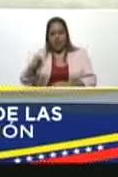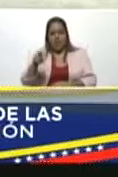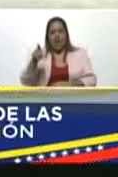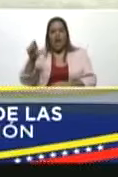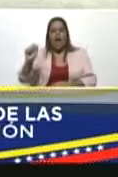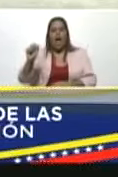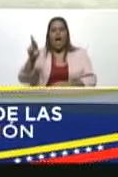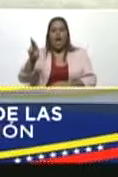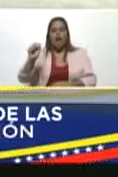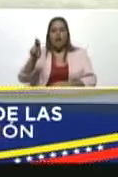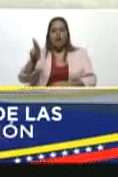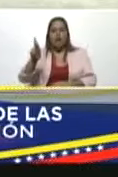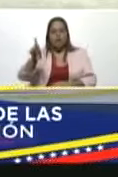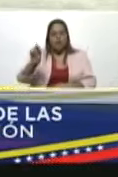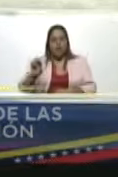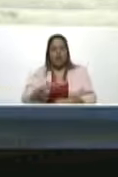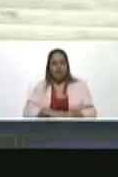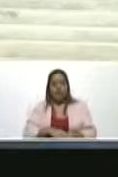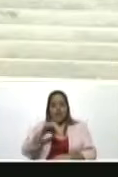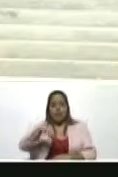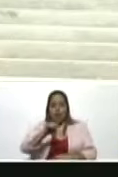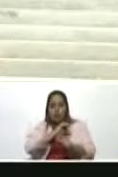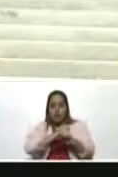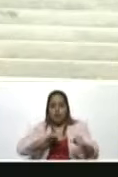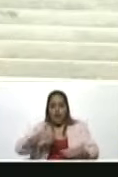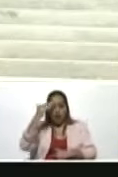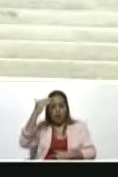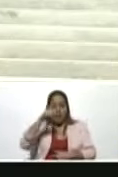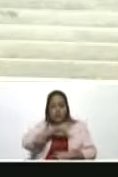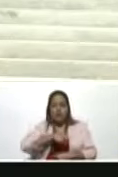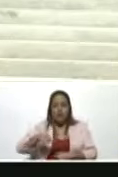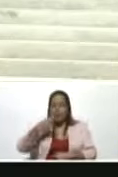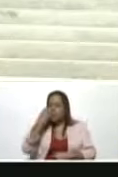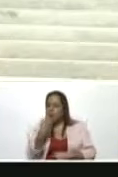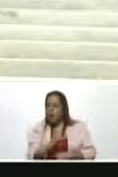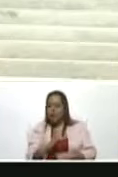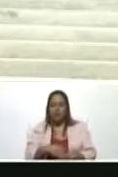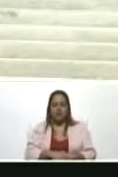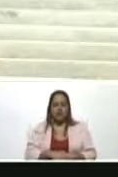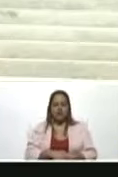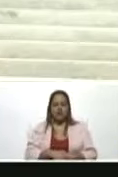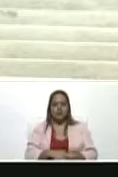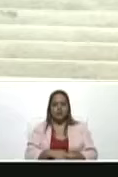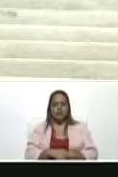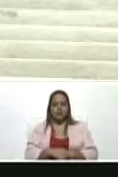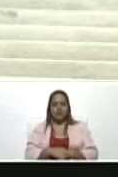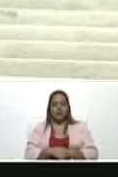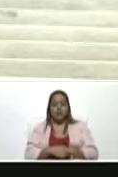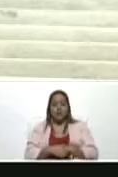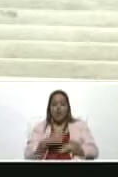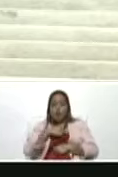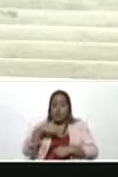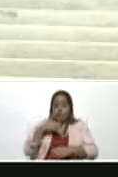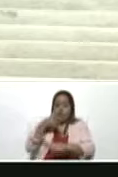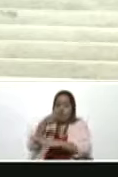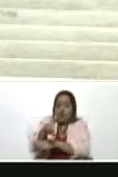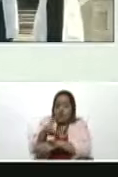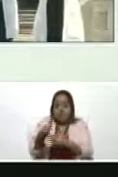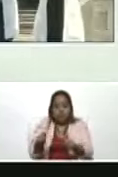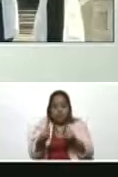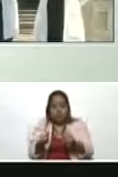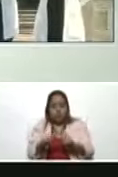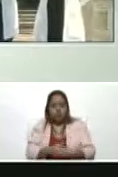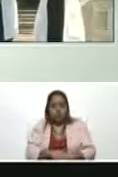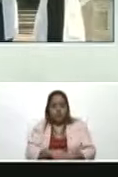Mi saludo a Portuguesa y a la gente de Araure, gente buena. Allá vamos a proceder